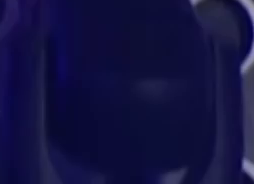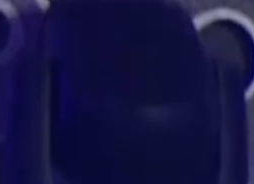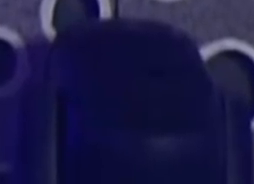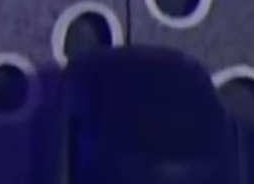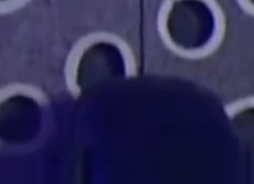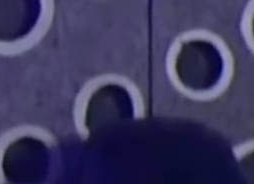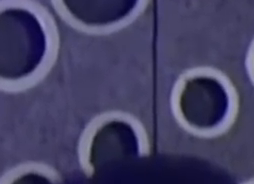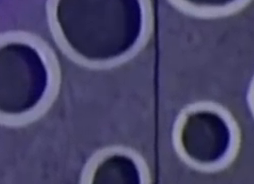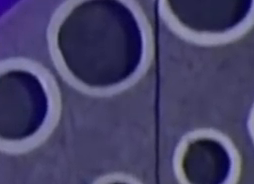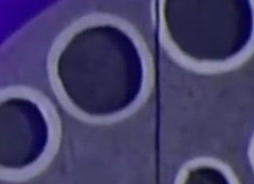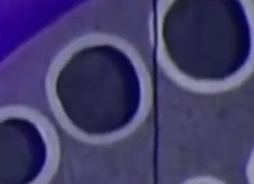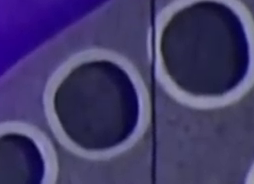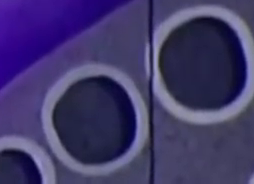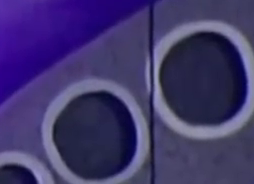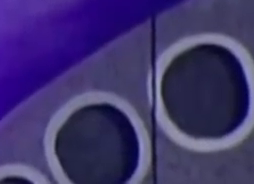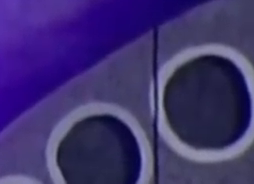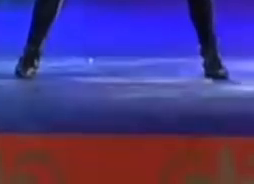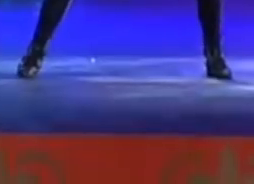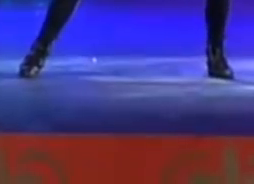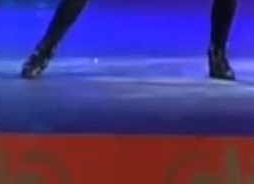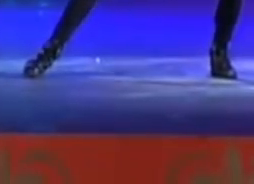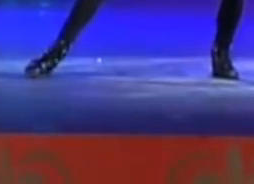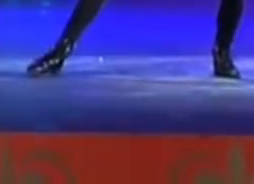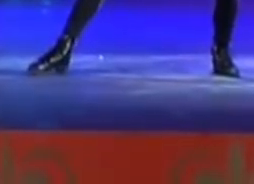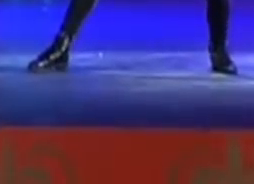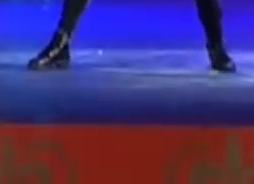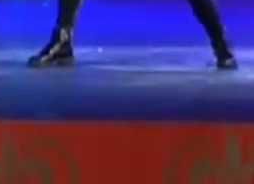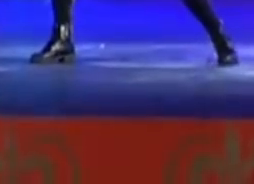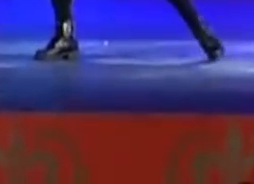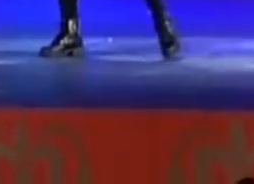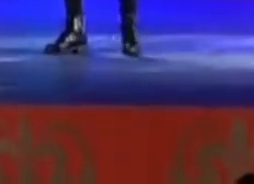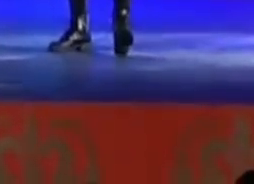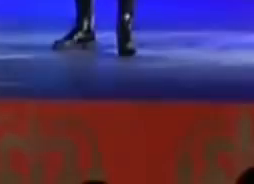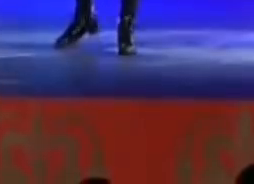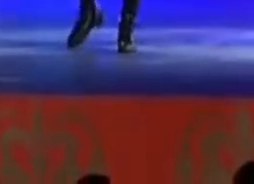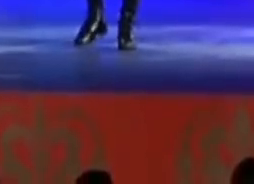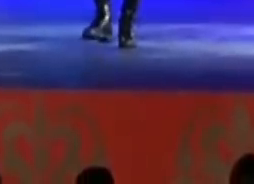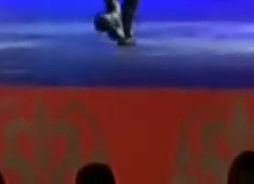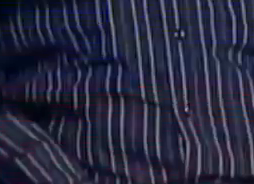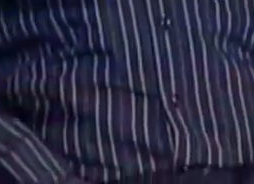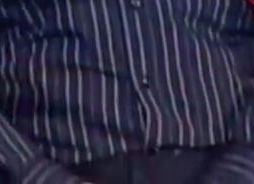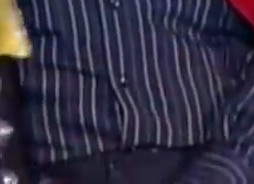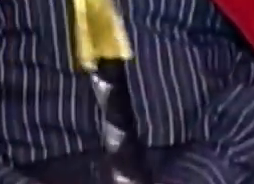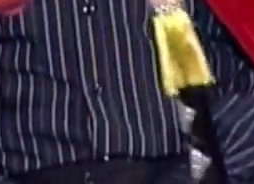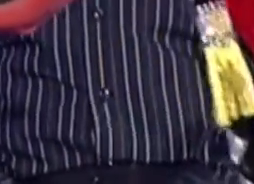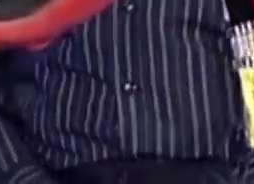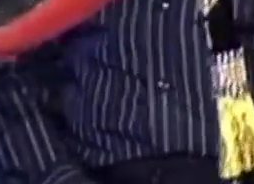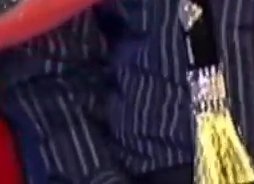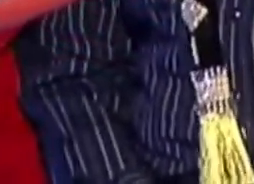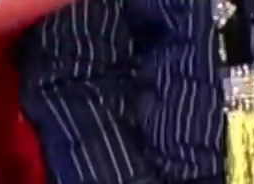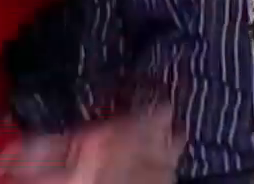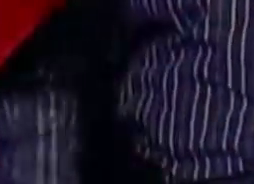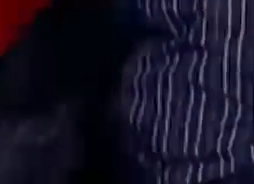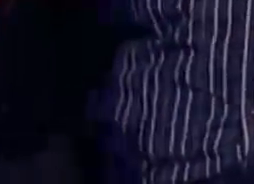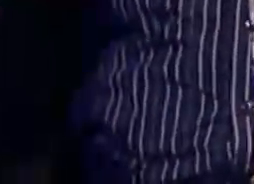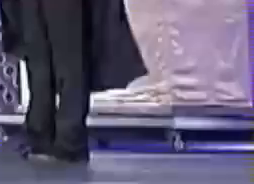and there's hell to pay. I put a spell on you. Good joke.